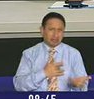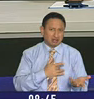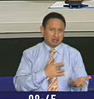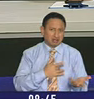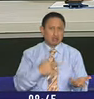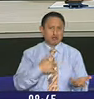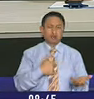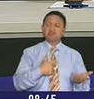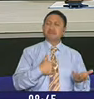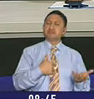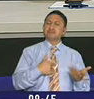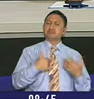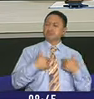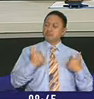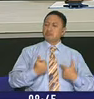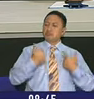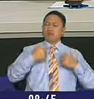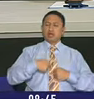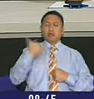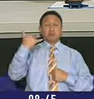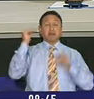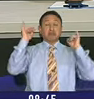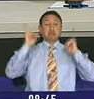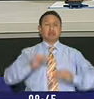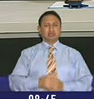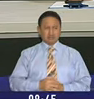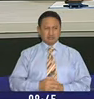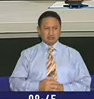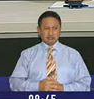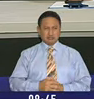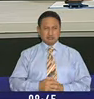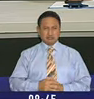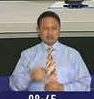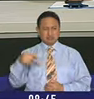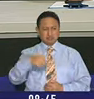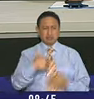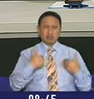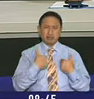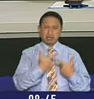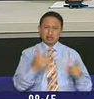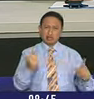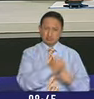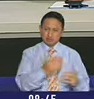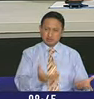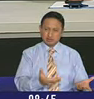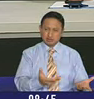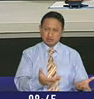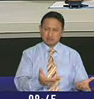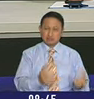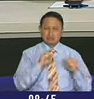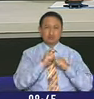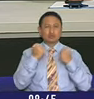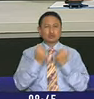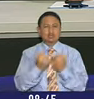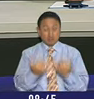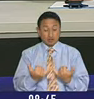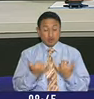creemos los hacedores o los más divertidos frente al sufrimiento de otros? ¿Qué sociedad nos